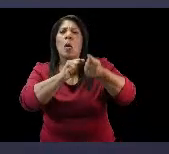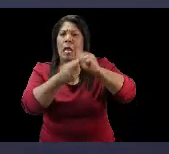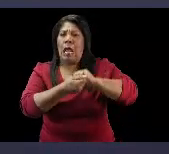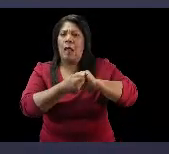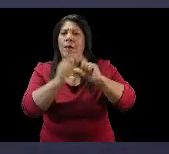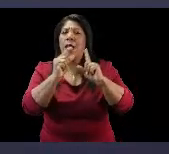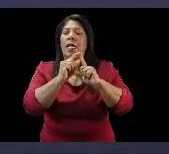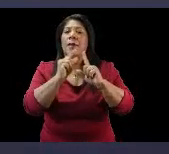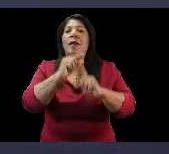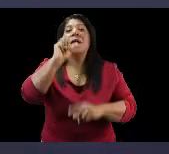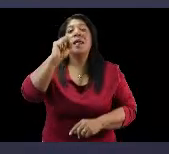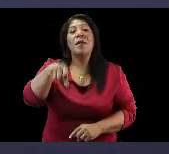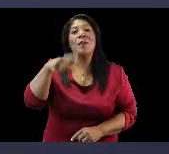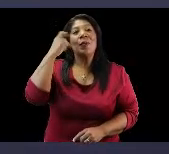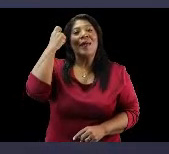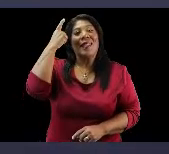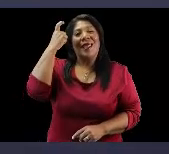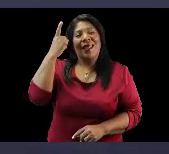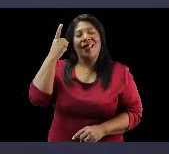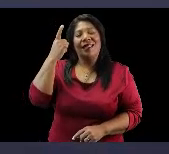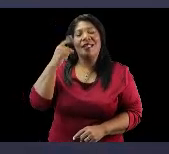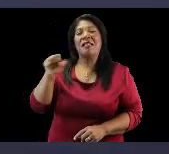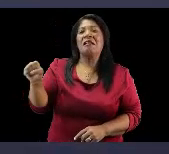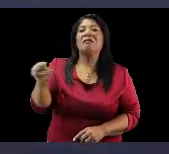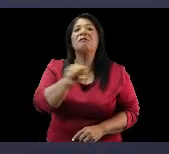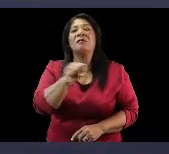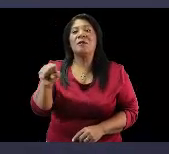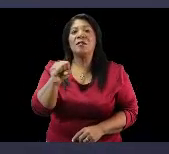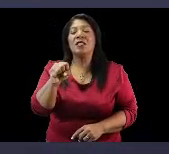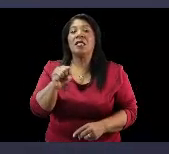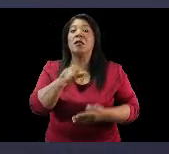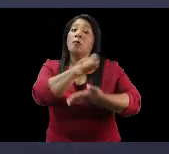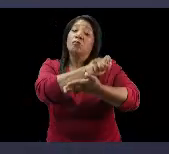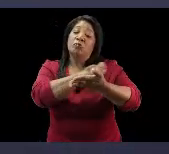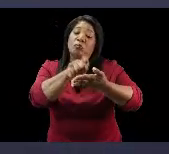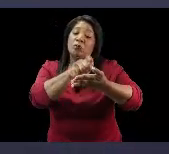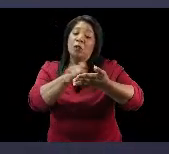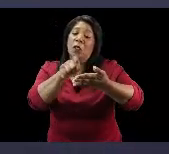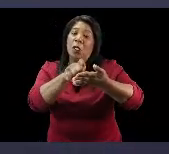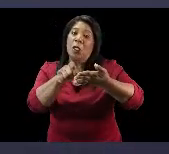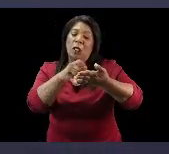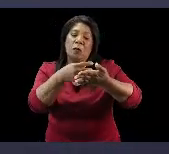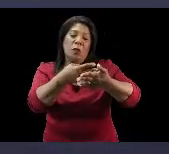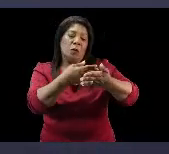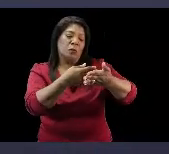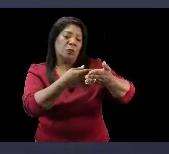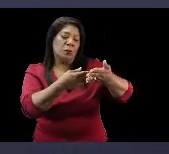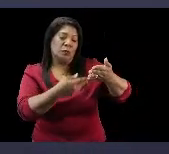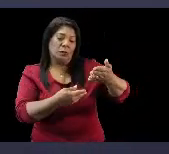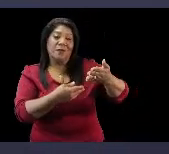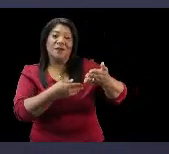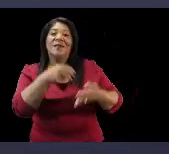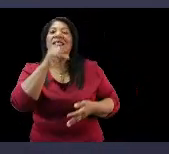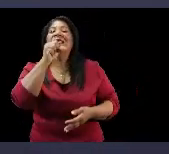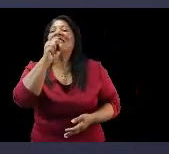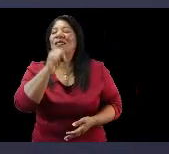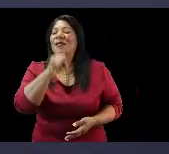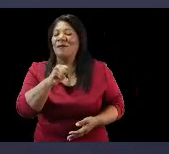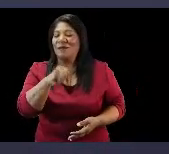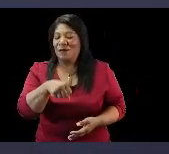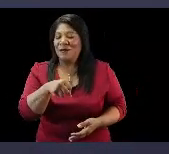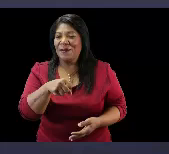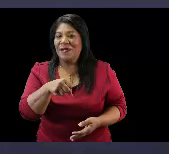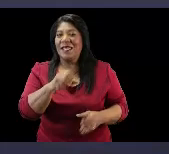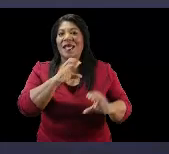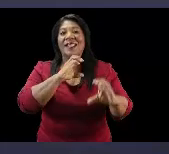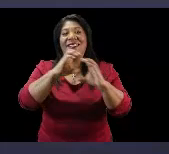que entonces no pueda comprender. Igual, vuelvo y repito, el papel, algo escrito, y que entonces podamos